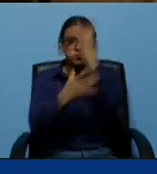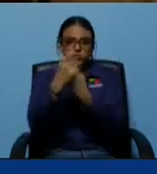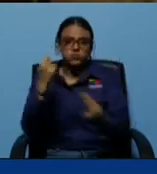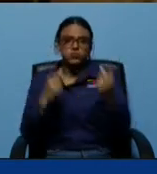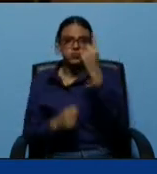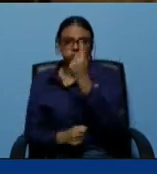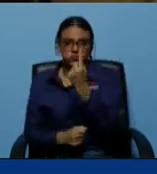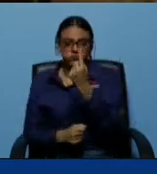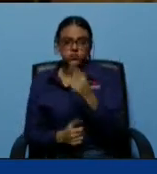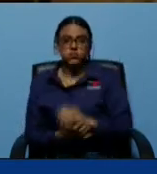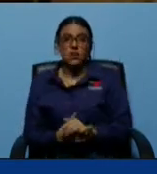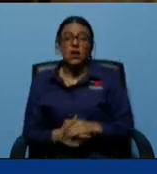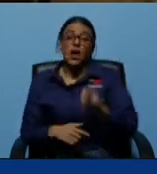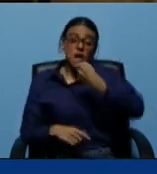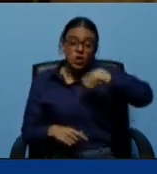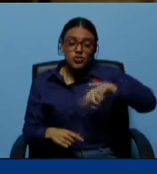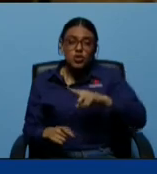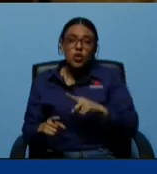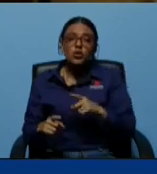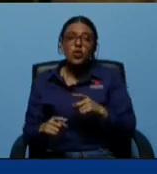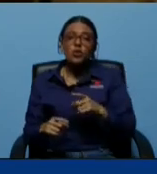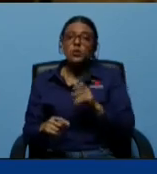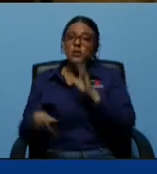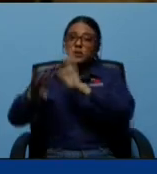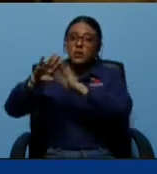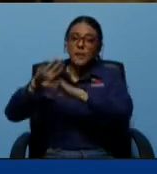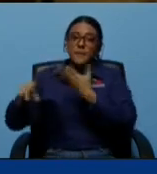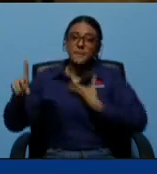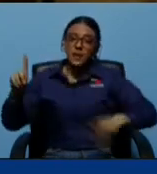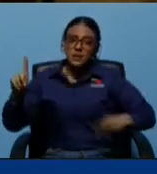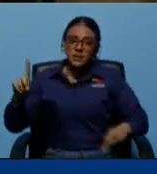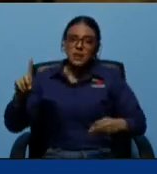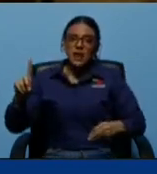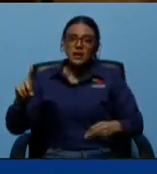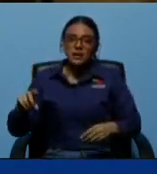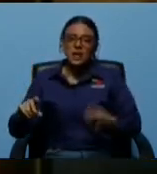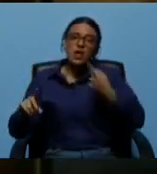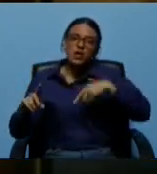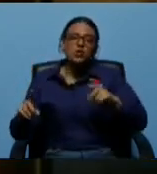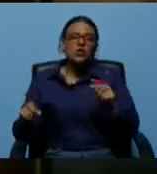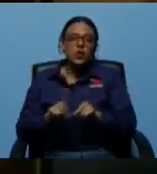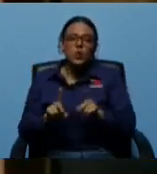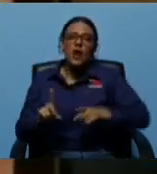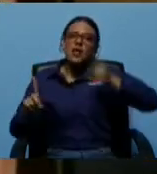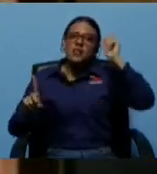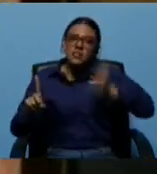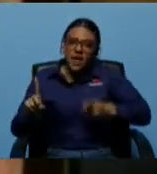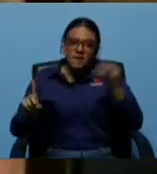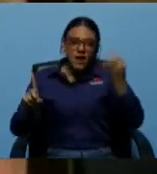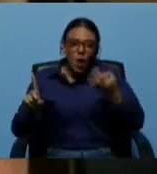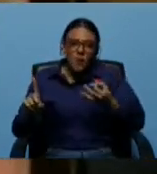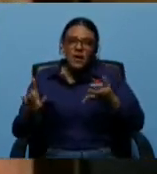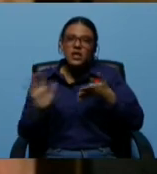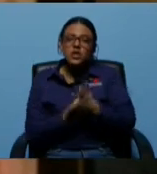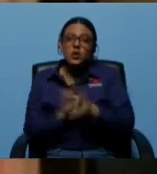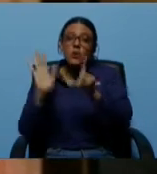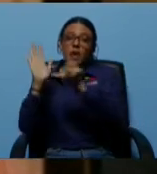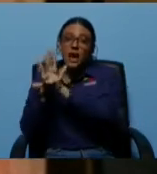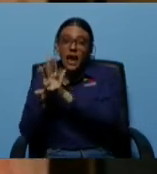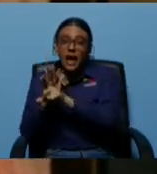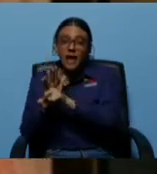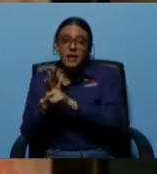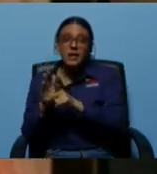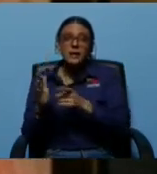Es para nosotros, ciudadano presidente de la República, un deber y una obligación institucional